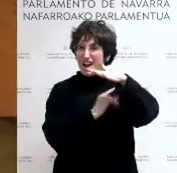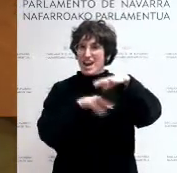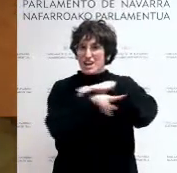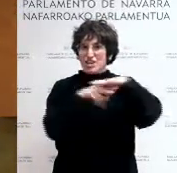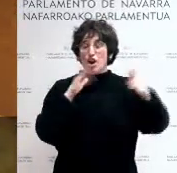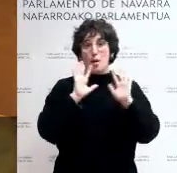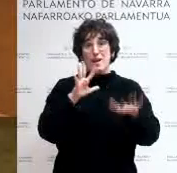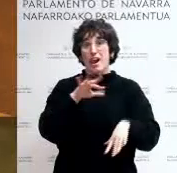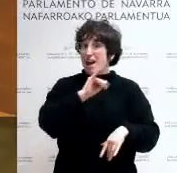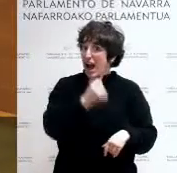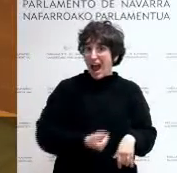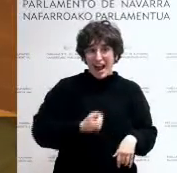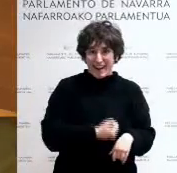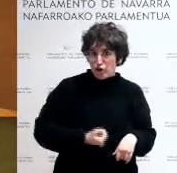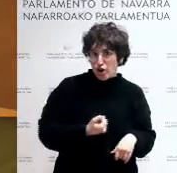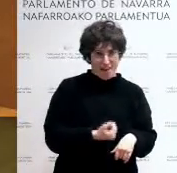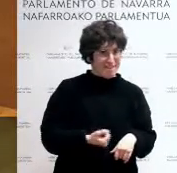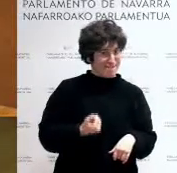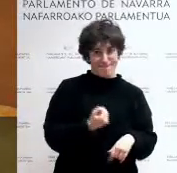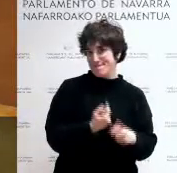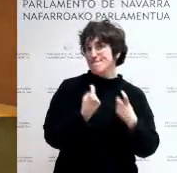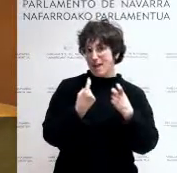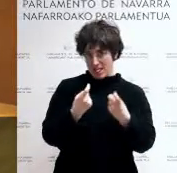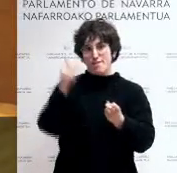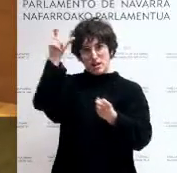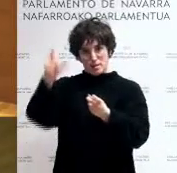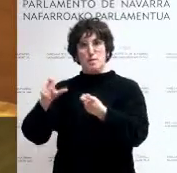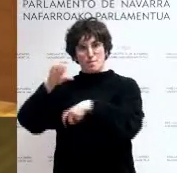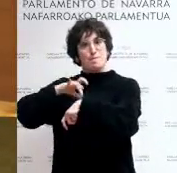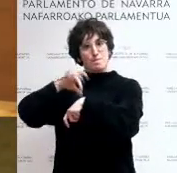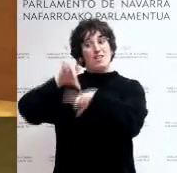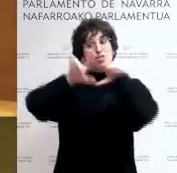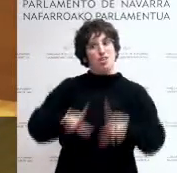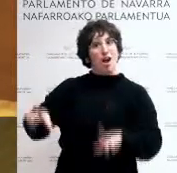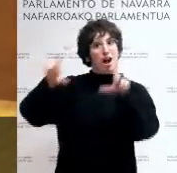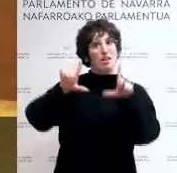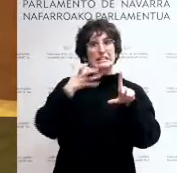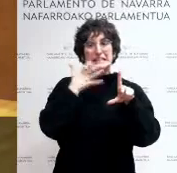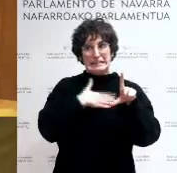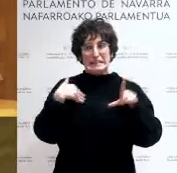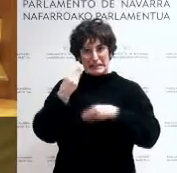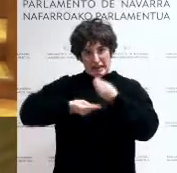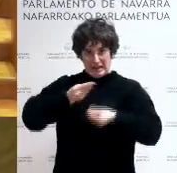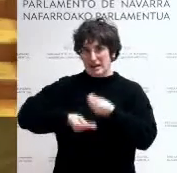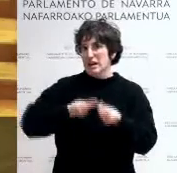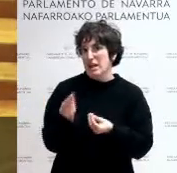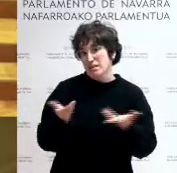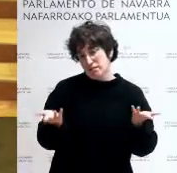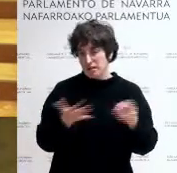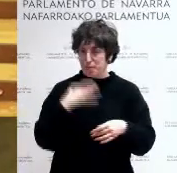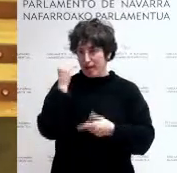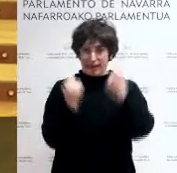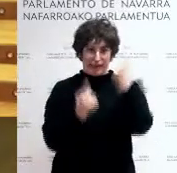para la que todavía se necesita un radiólogo presencialmente para realizarla, más allá de alguna idea peregrina que haya